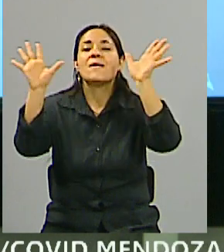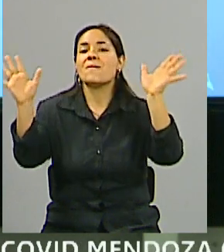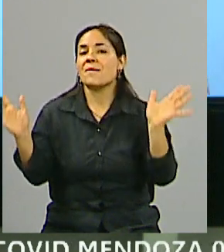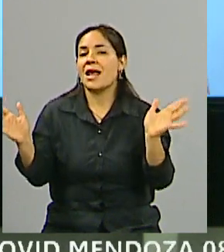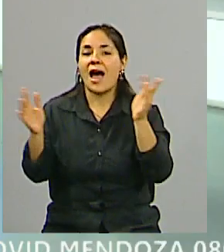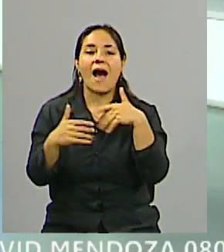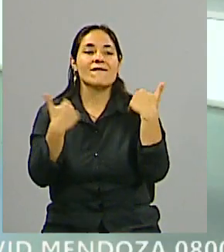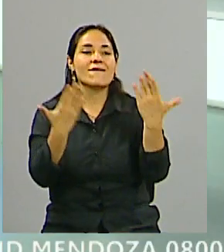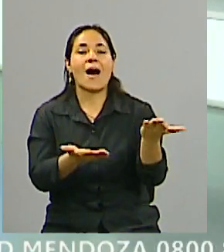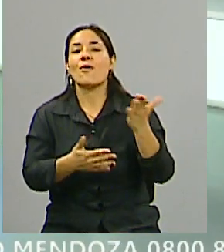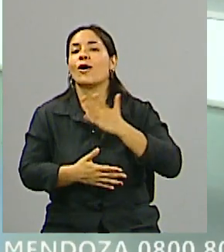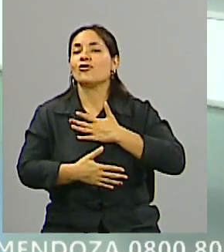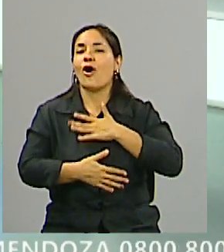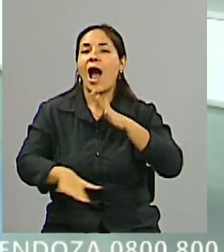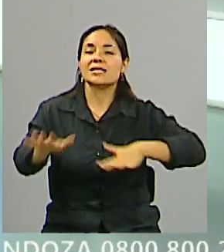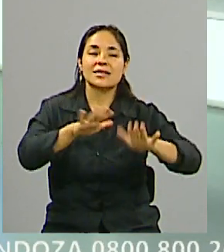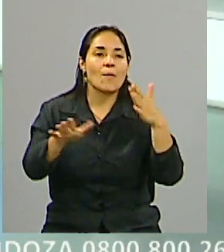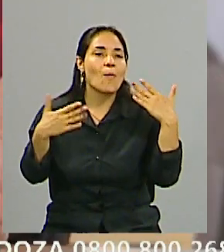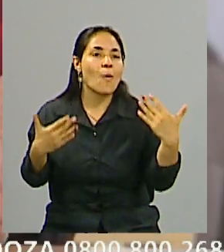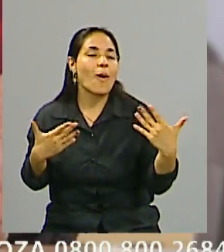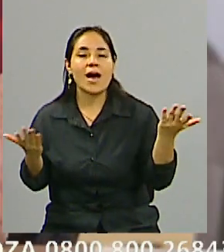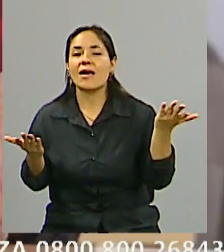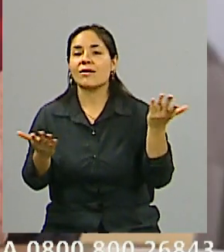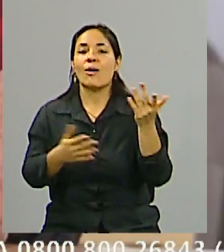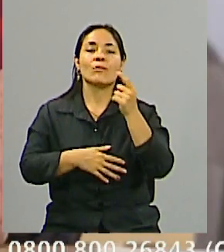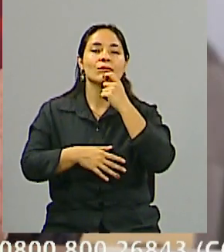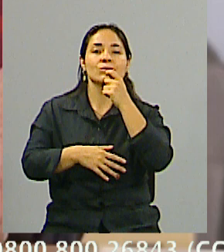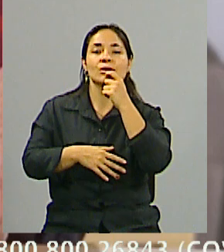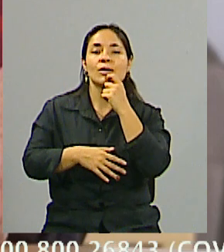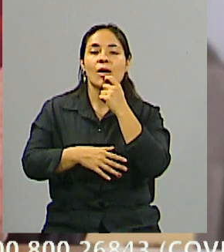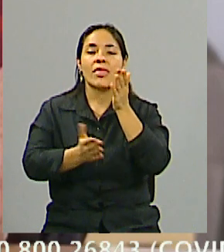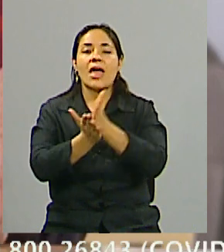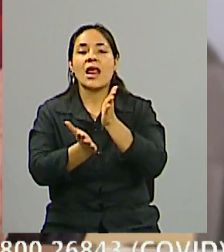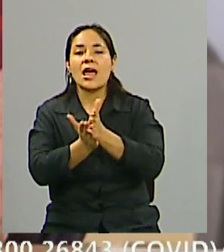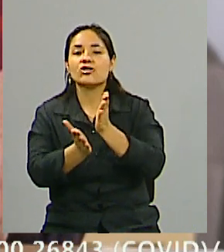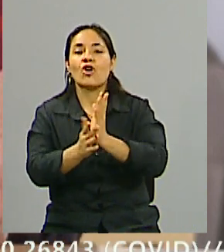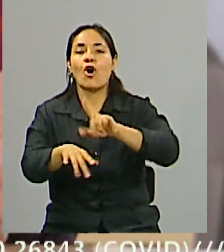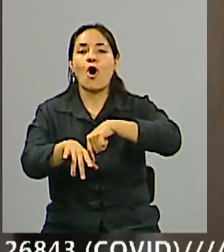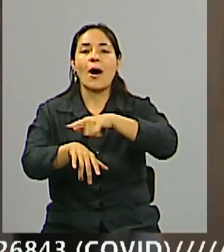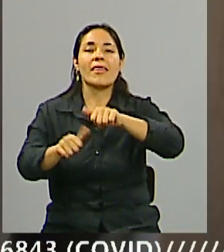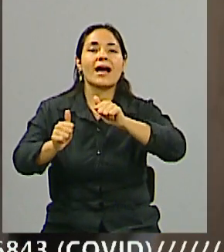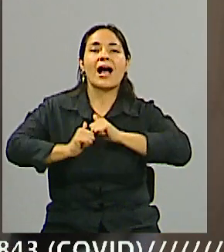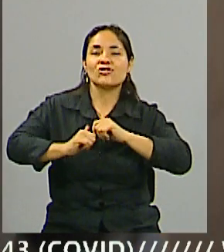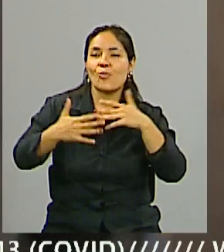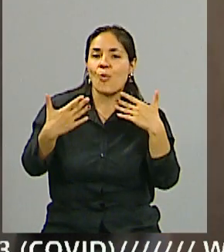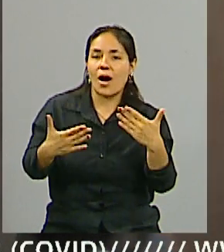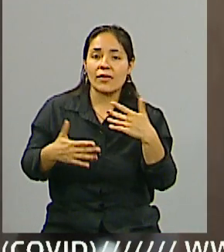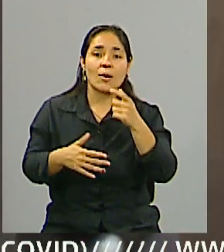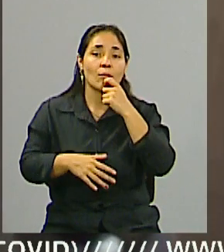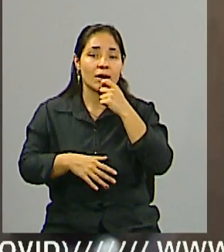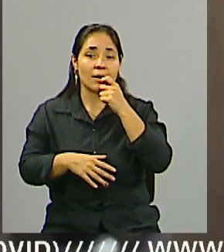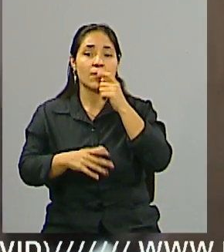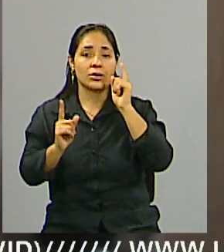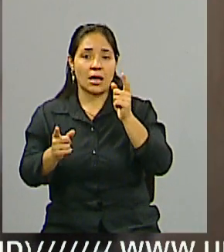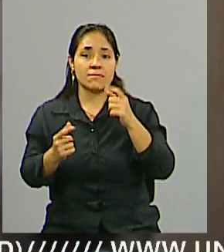mayor ventajas de actuación y puedo disponer de un derecho que son las horas de ocio o las horas de reposición de mi